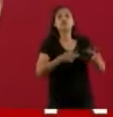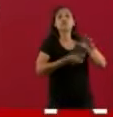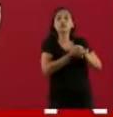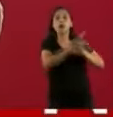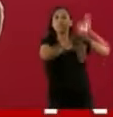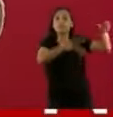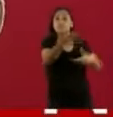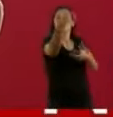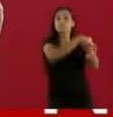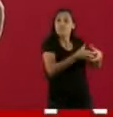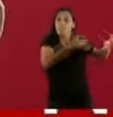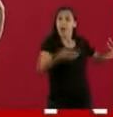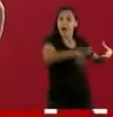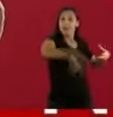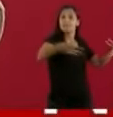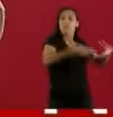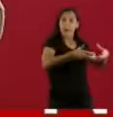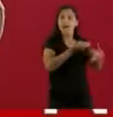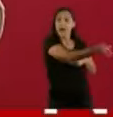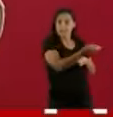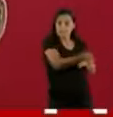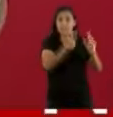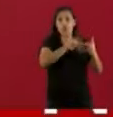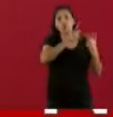sicariatos, que utilizan